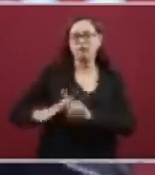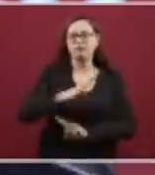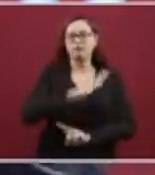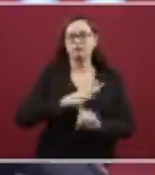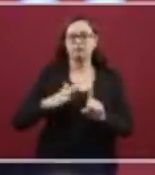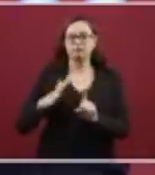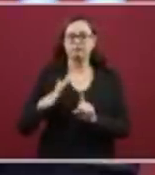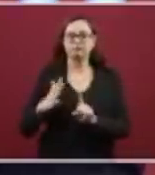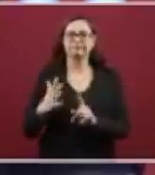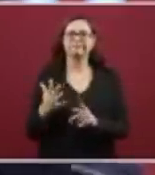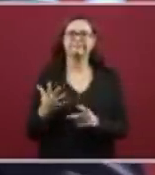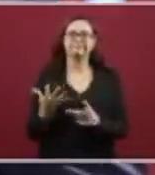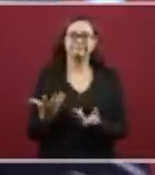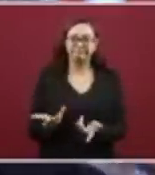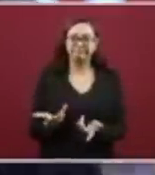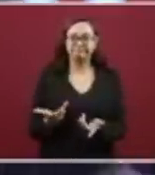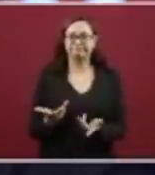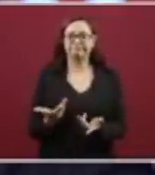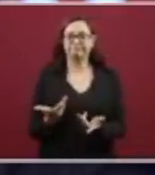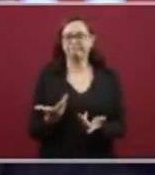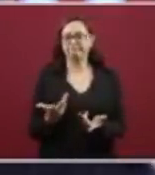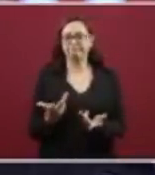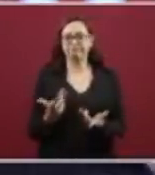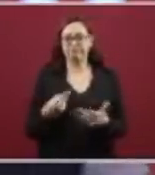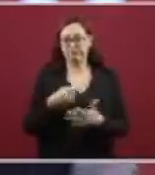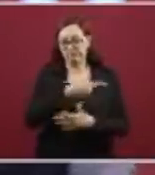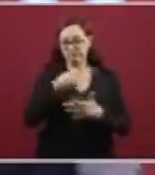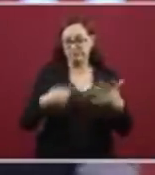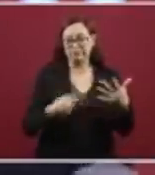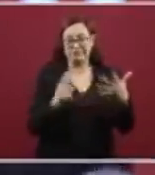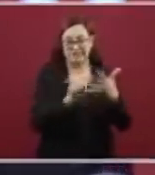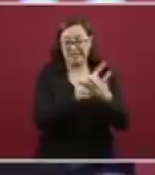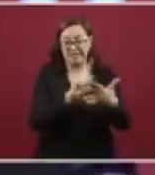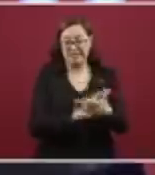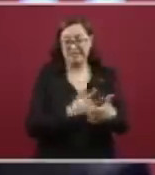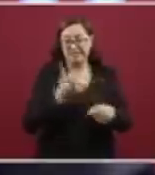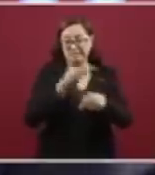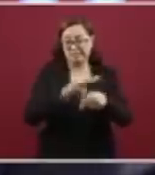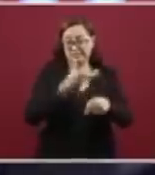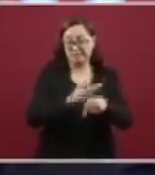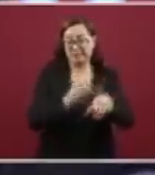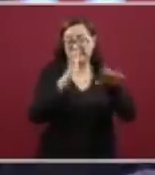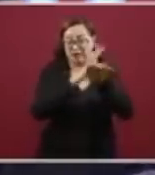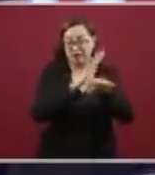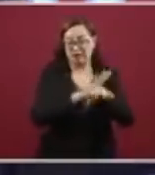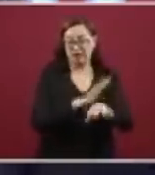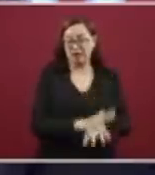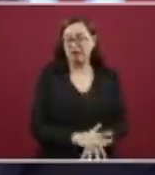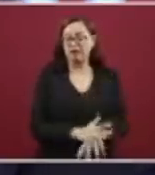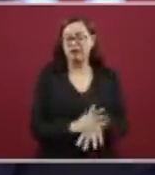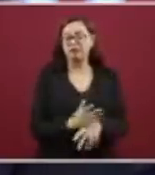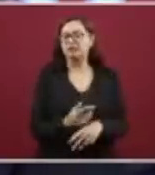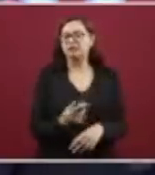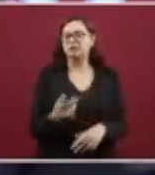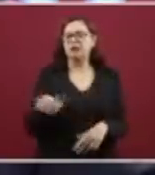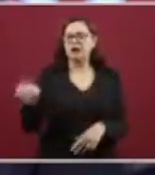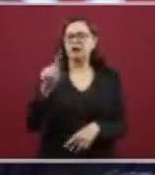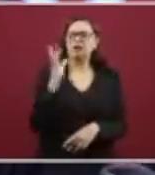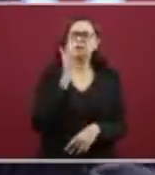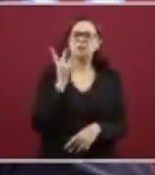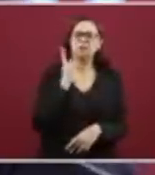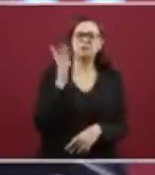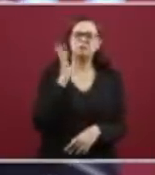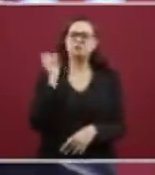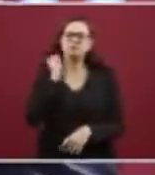pesar de que estas son reformas todas legales que requerían de una mayoría simple, ambas en